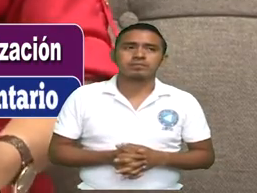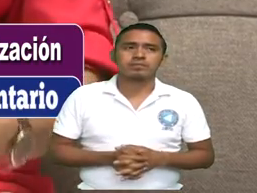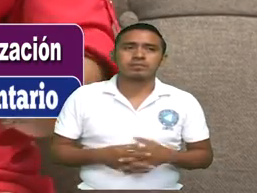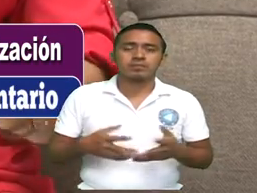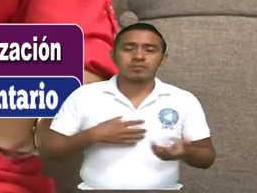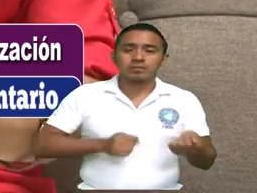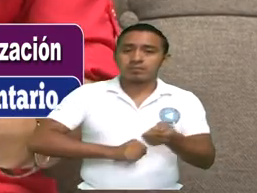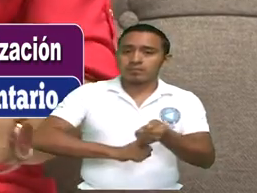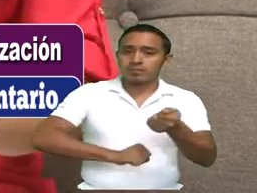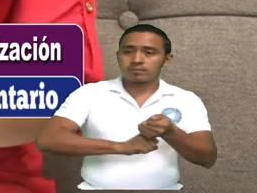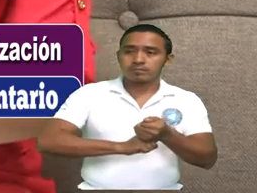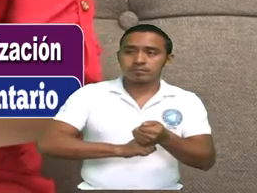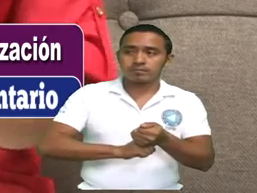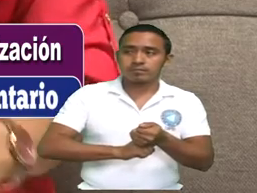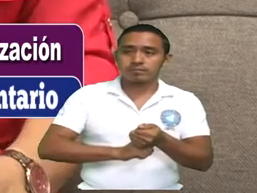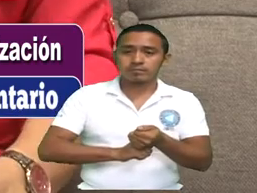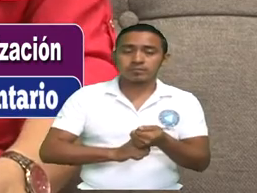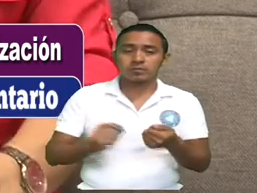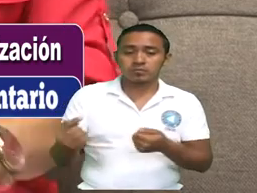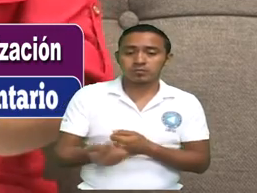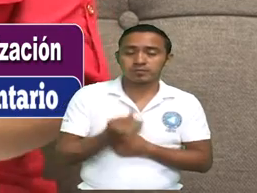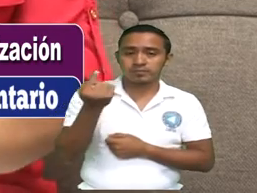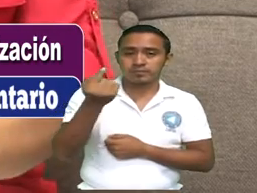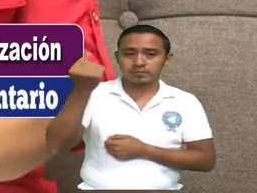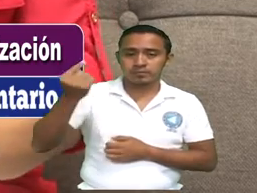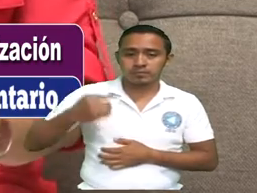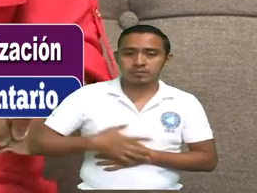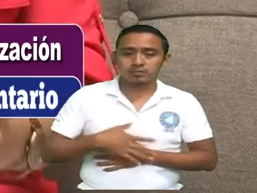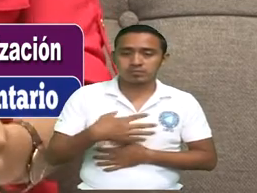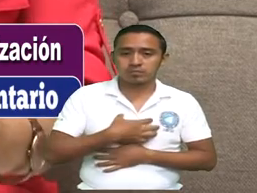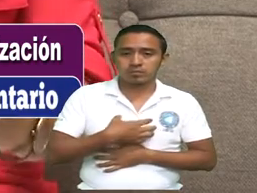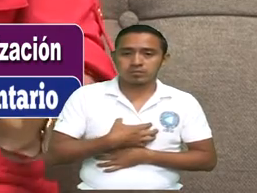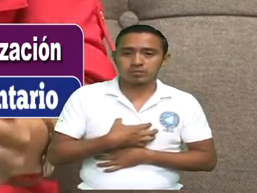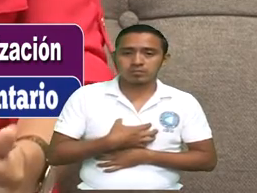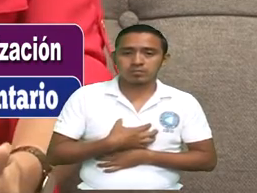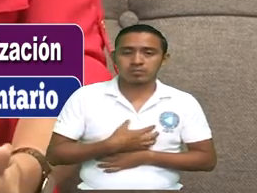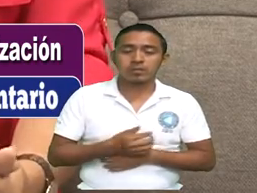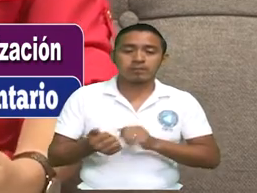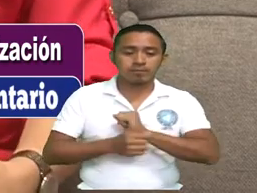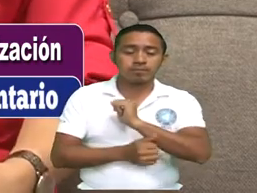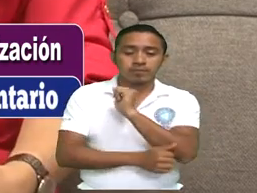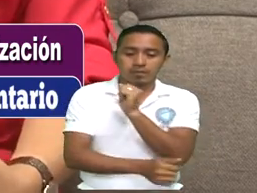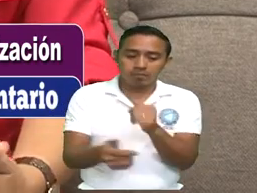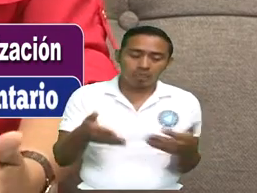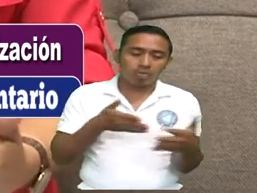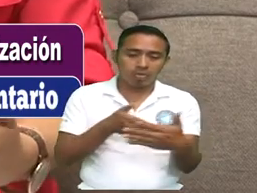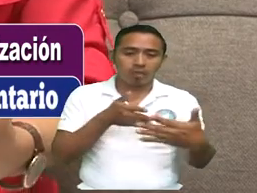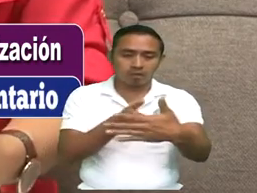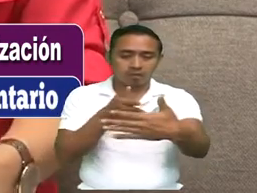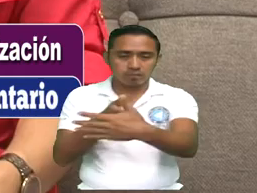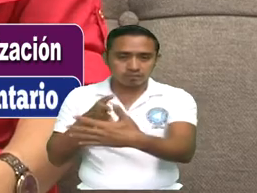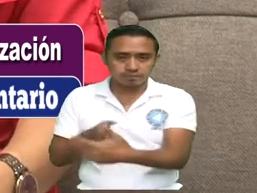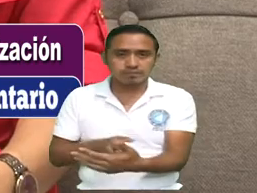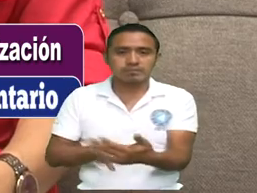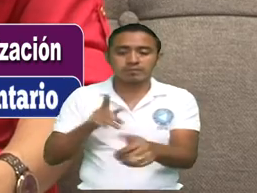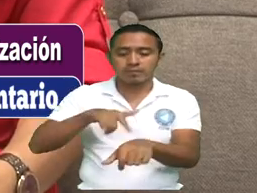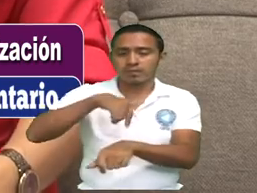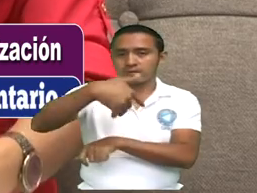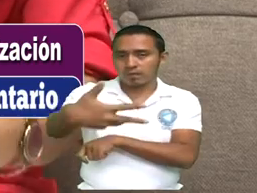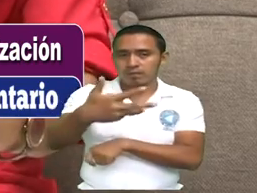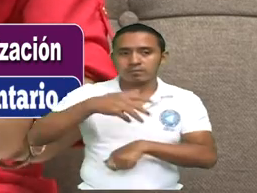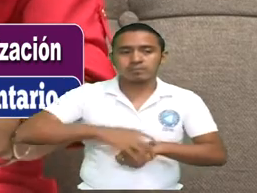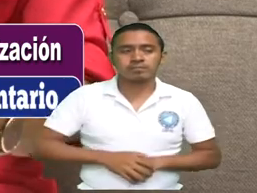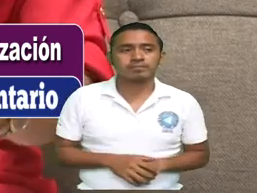el apoyo individual que le da el maestro a ese estudiante que se atrasa, a ese estudiante que llega tarde,